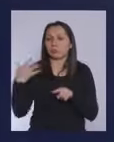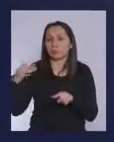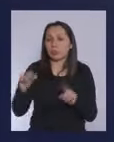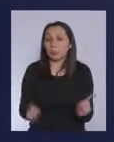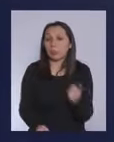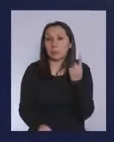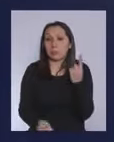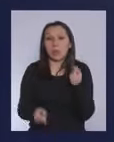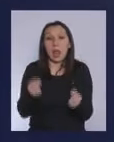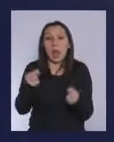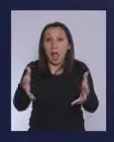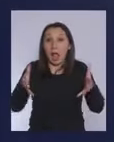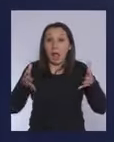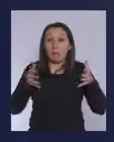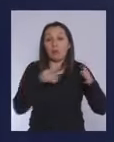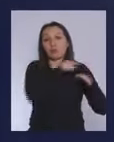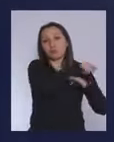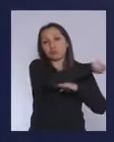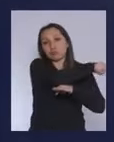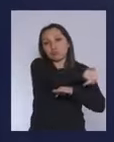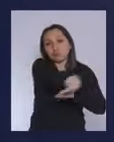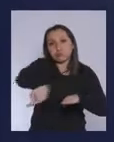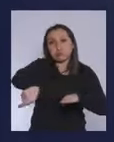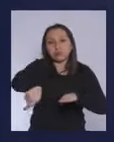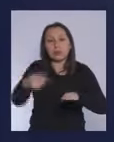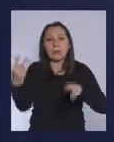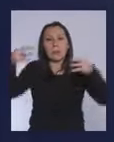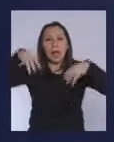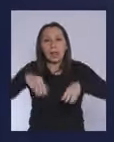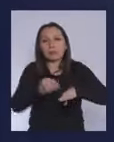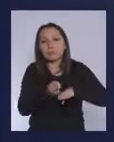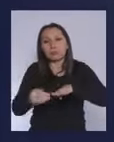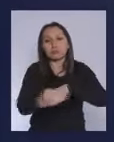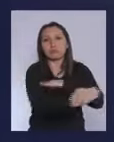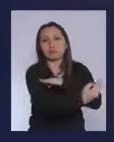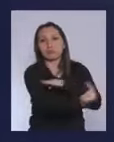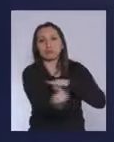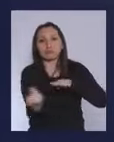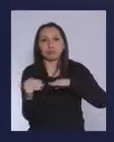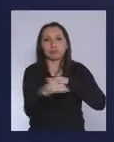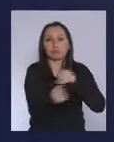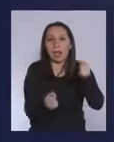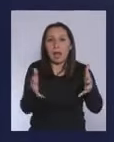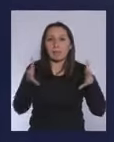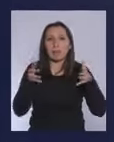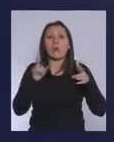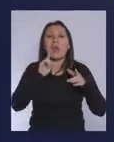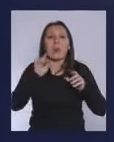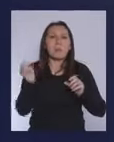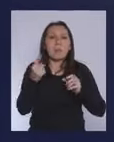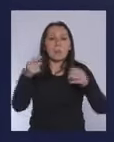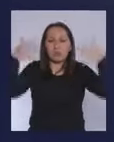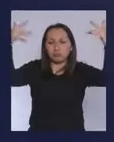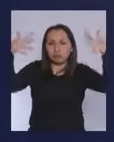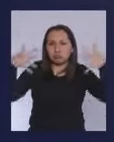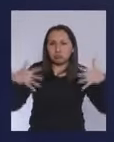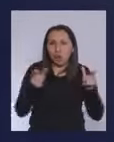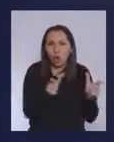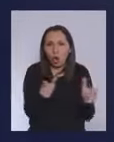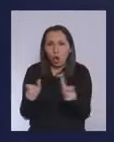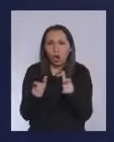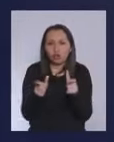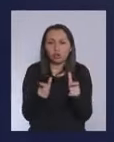primero que hay camiones que entran en la región de magallanes pero entran y salen y tienen pasan por una barrera sanitaria y en ningún caso